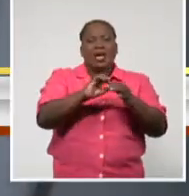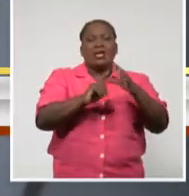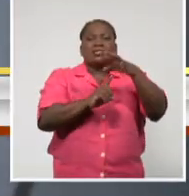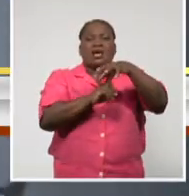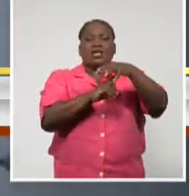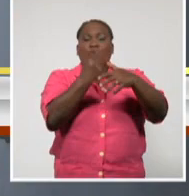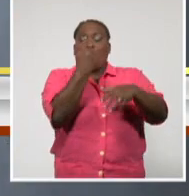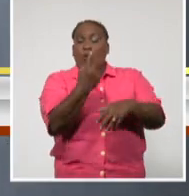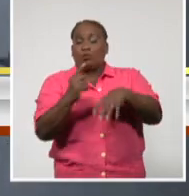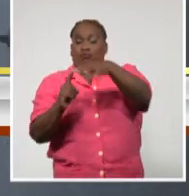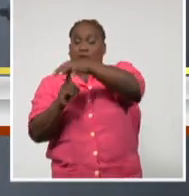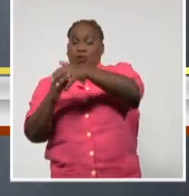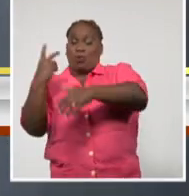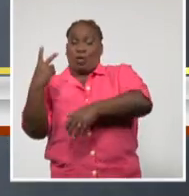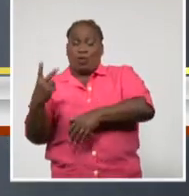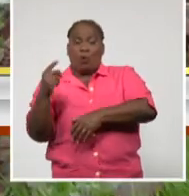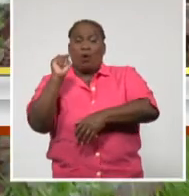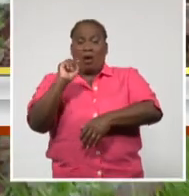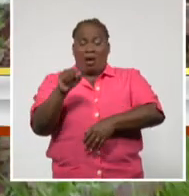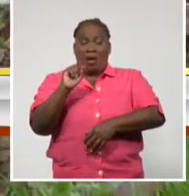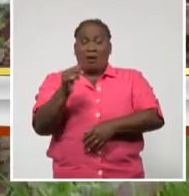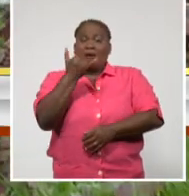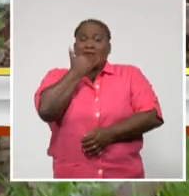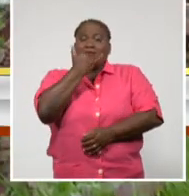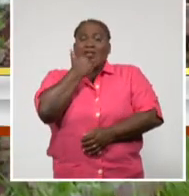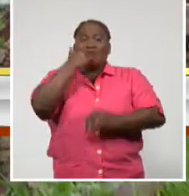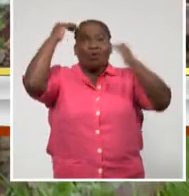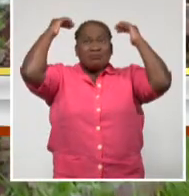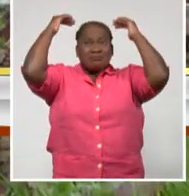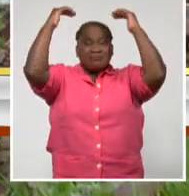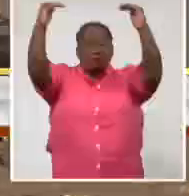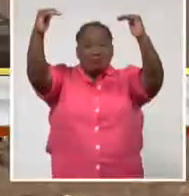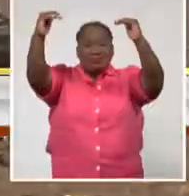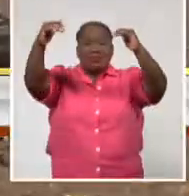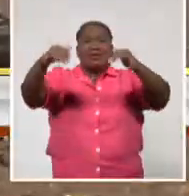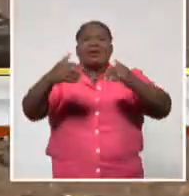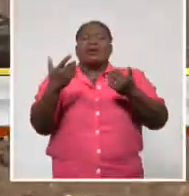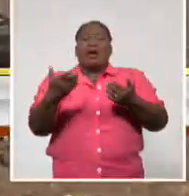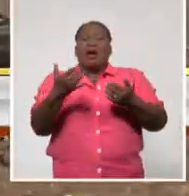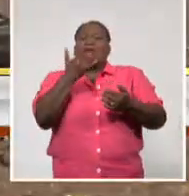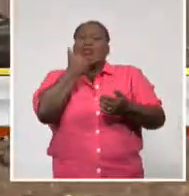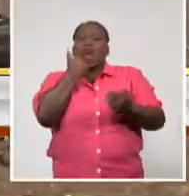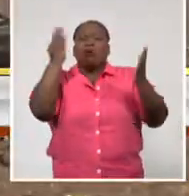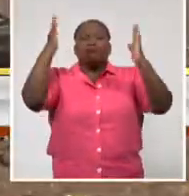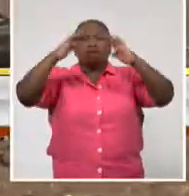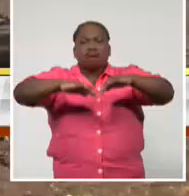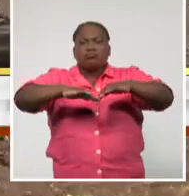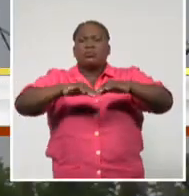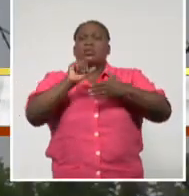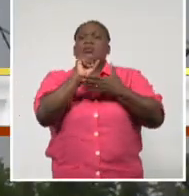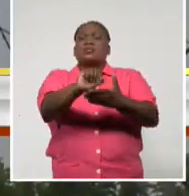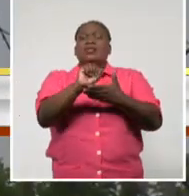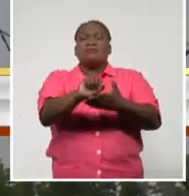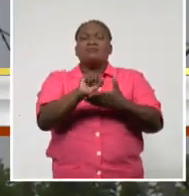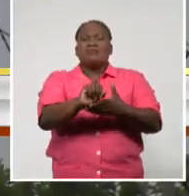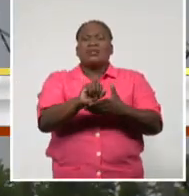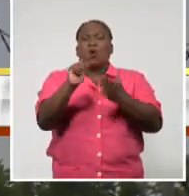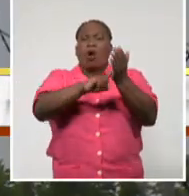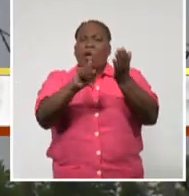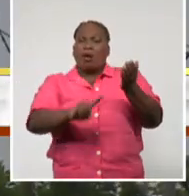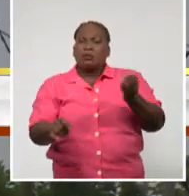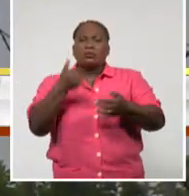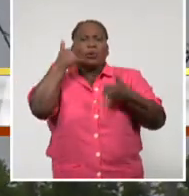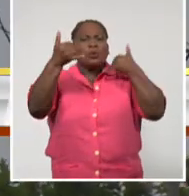los efectos más significativos figuran los daños a cubiertas ligeras y sólidas, averías en los servicios eléctricos y de